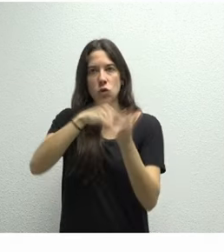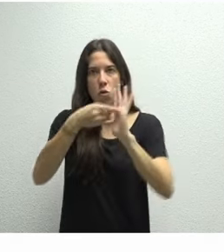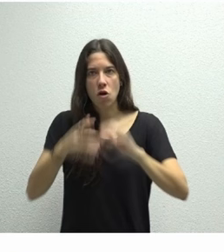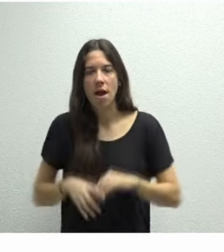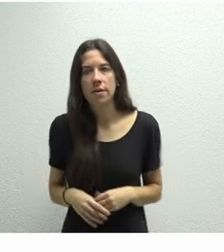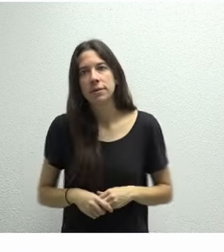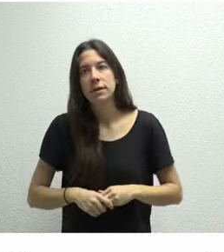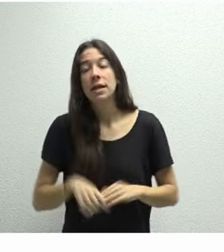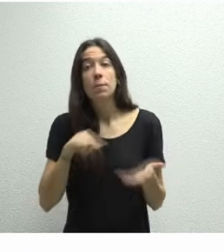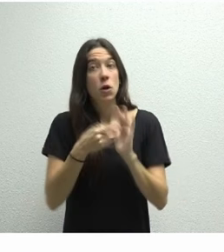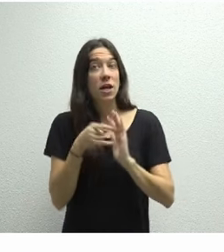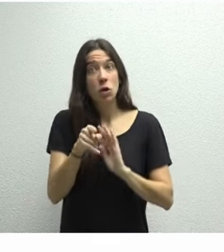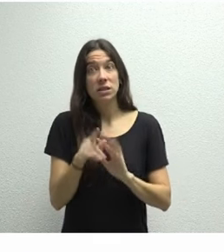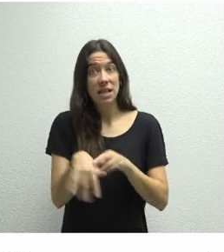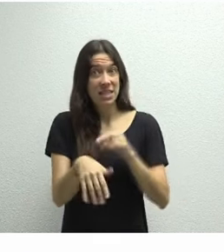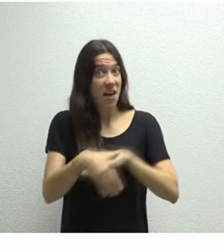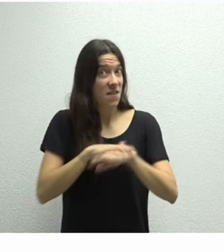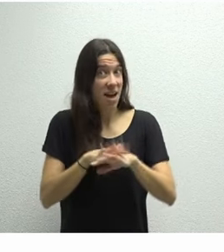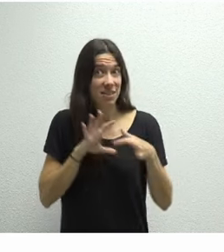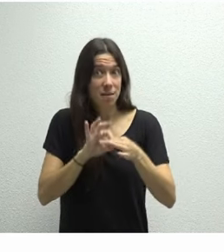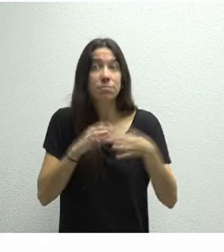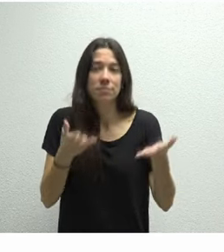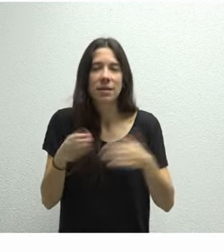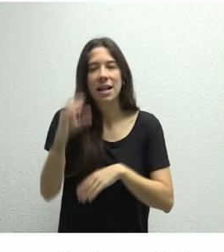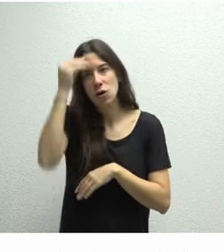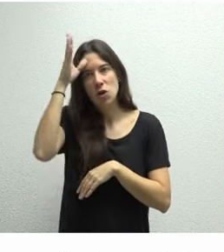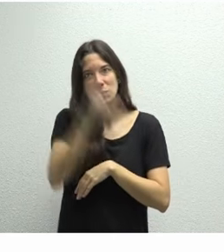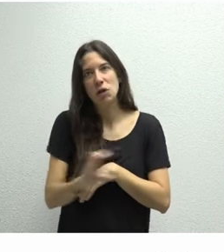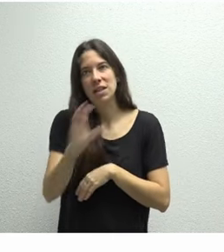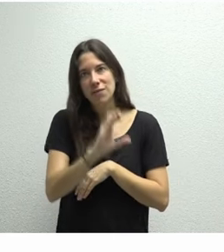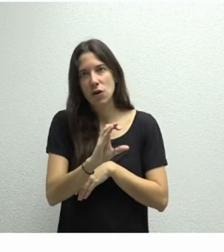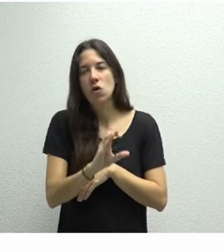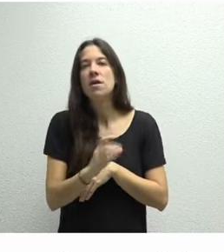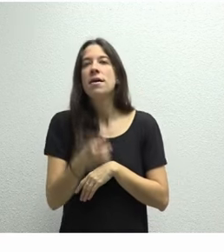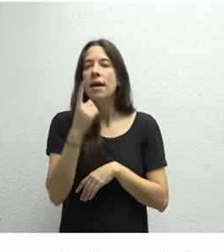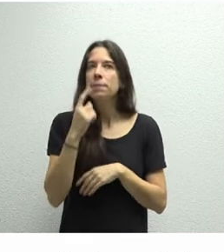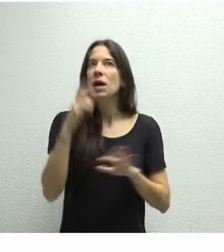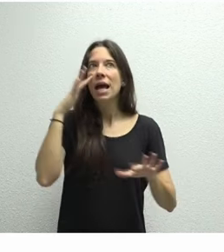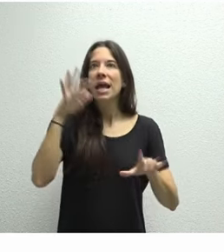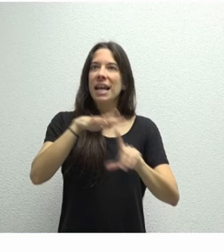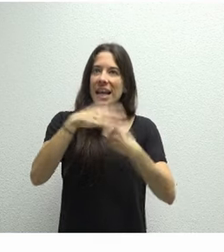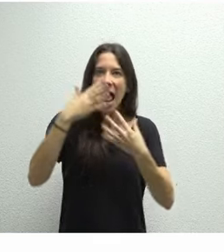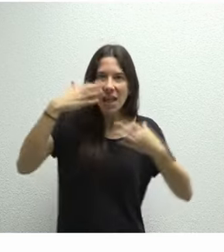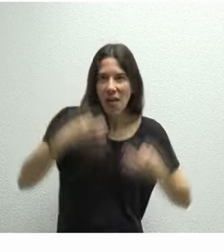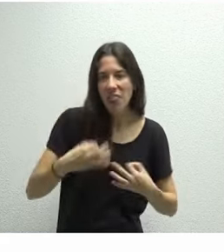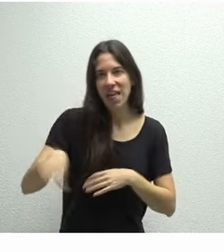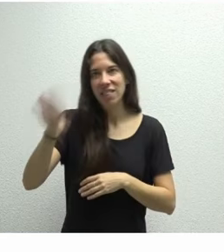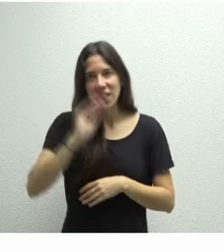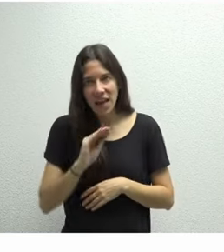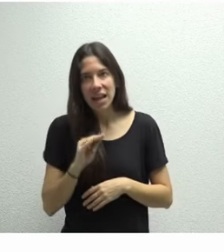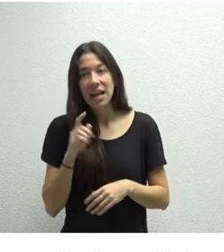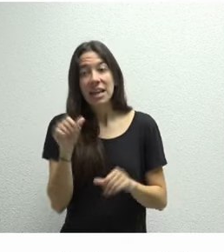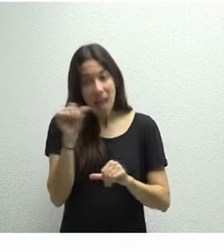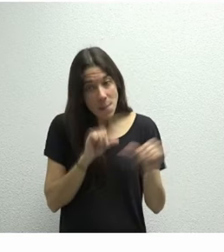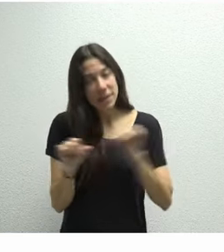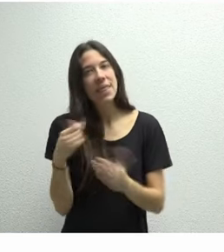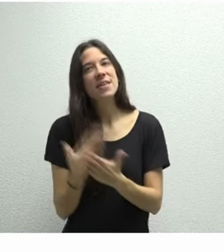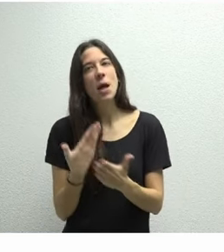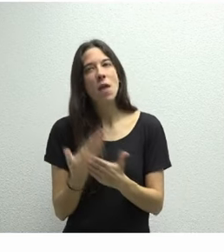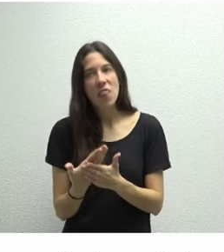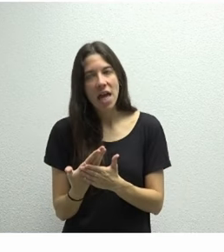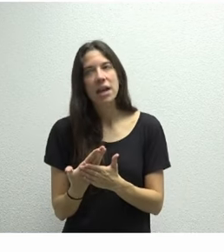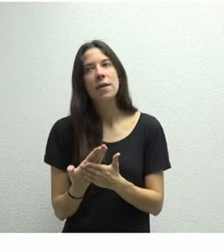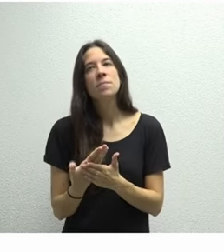este proyecto está basado en esto en conocimiento científico no en entender la realidad en establecer desde ahí no las